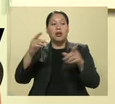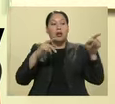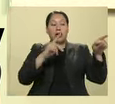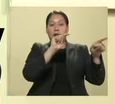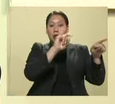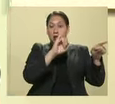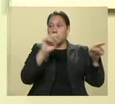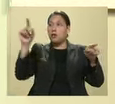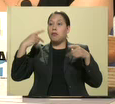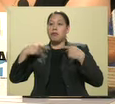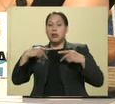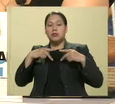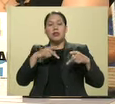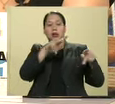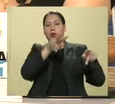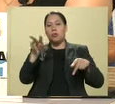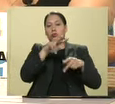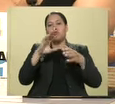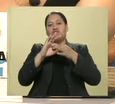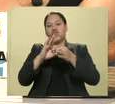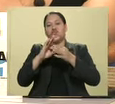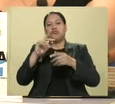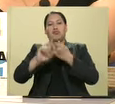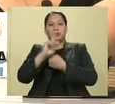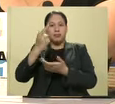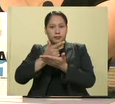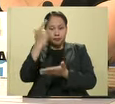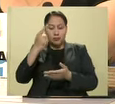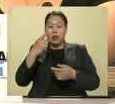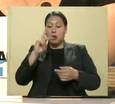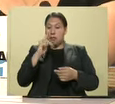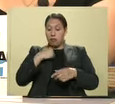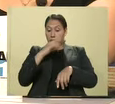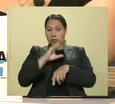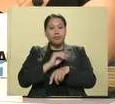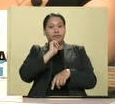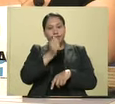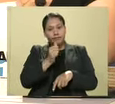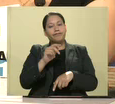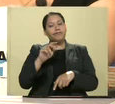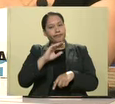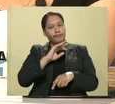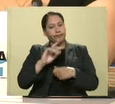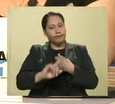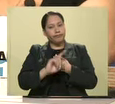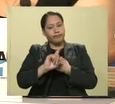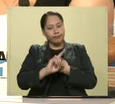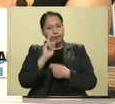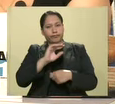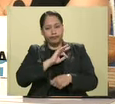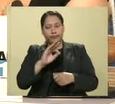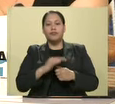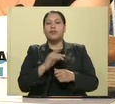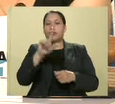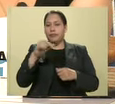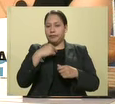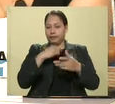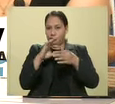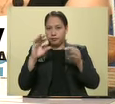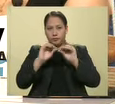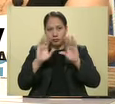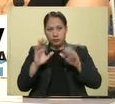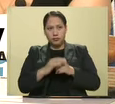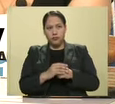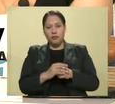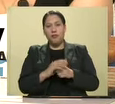no es así como que una receta, pero bueno, vamos diciendo los aspectos. Okay. y si nos da tiempo, pues ya aclaramos. Si no, hacemos otros